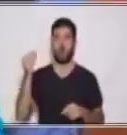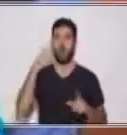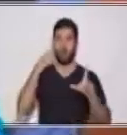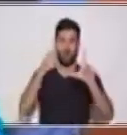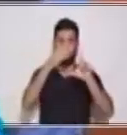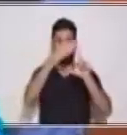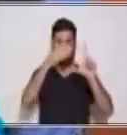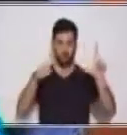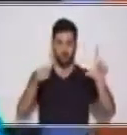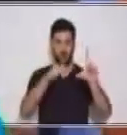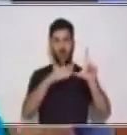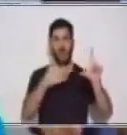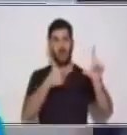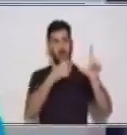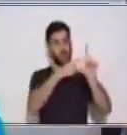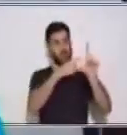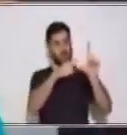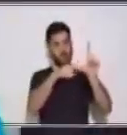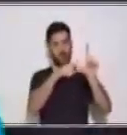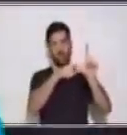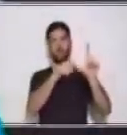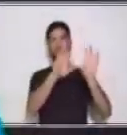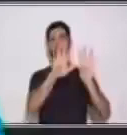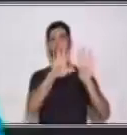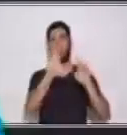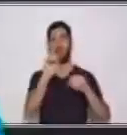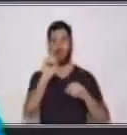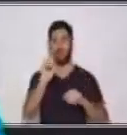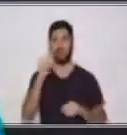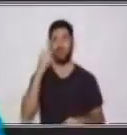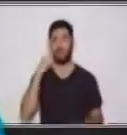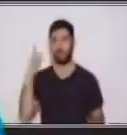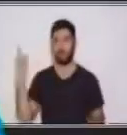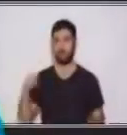ángulo recto. Aquí le vamos a poner